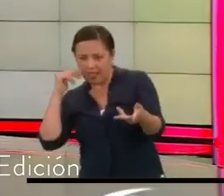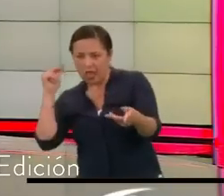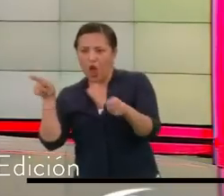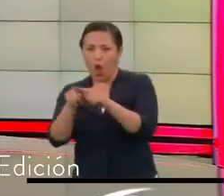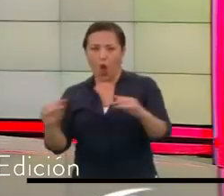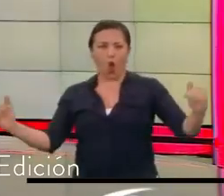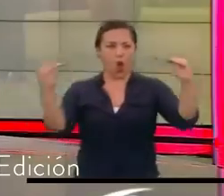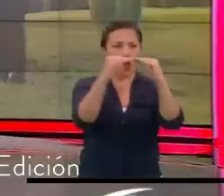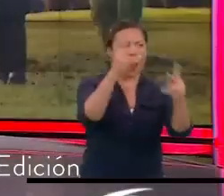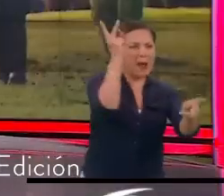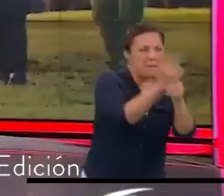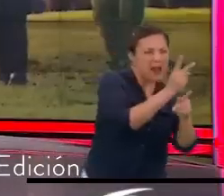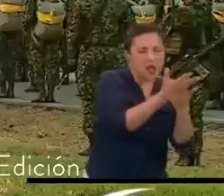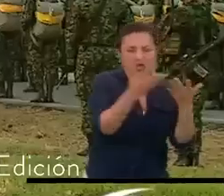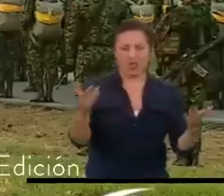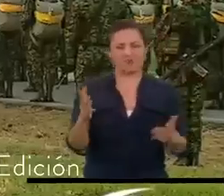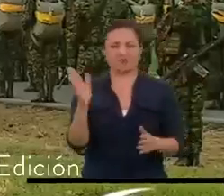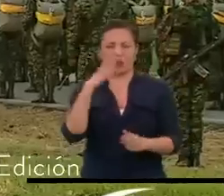con el terrorismo.